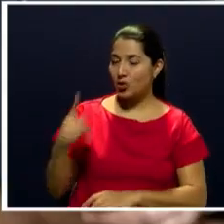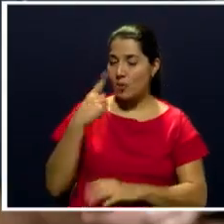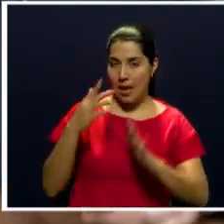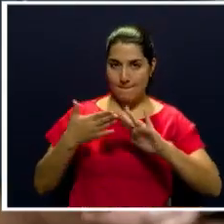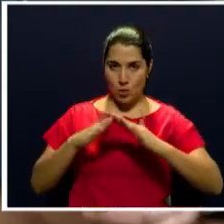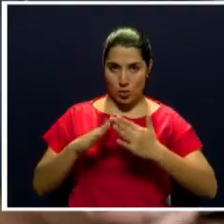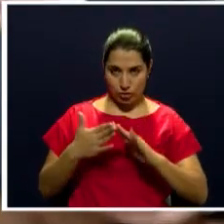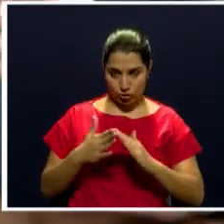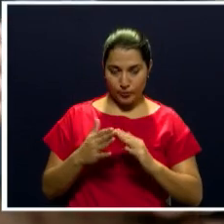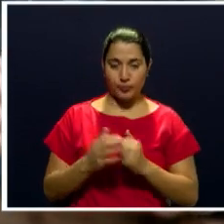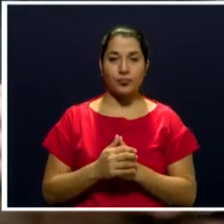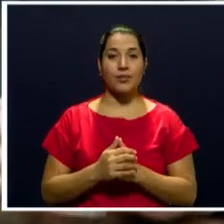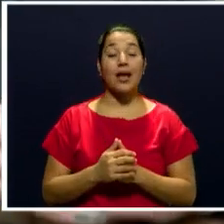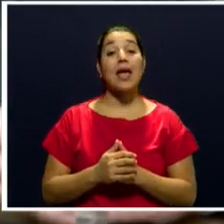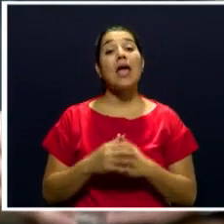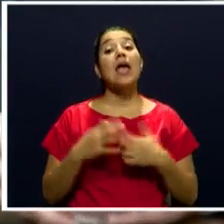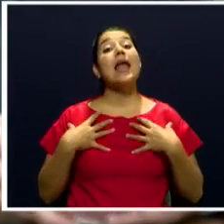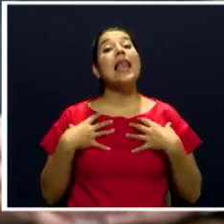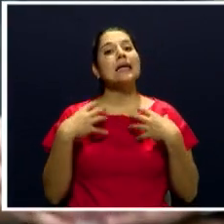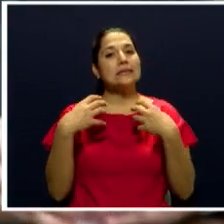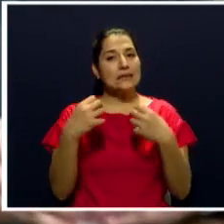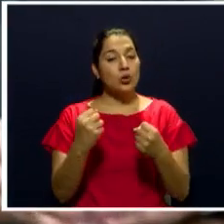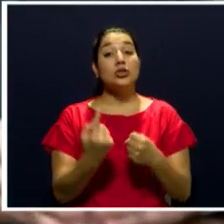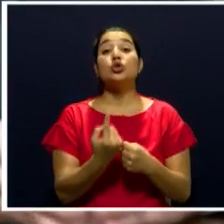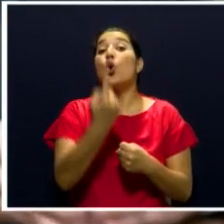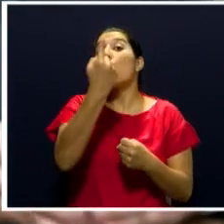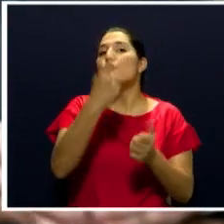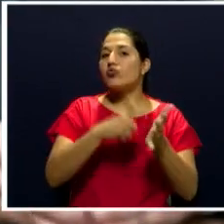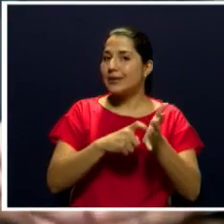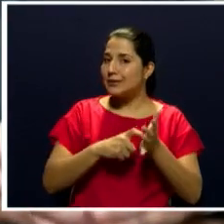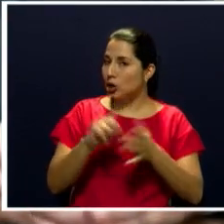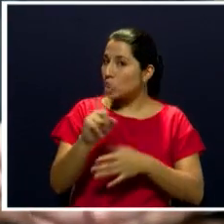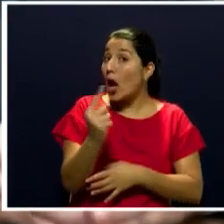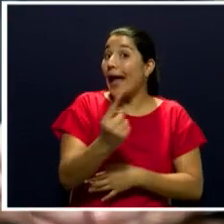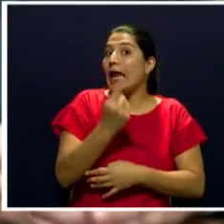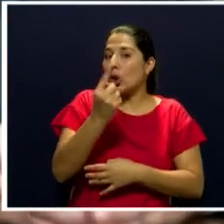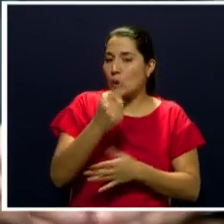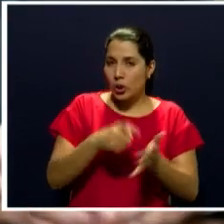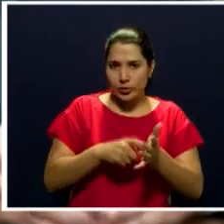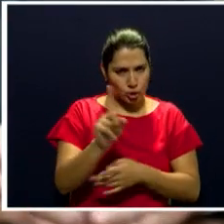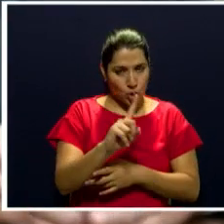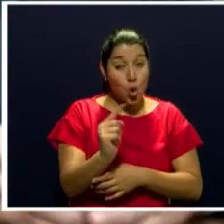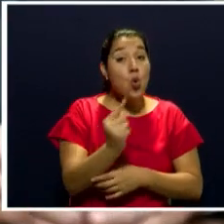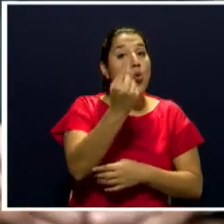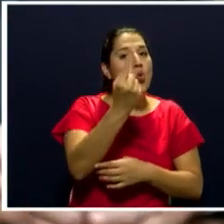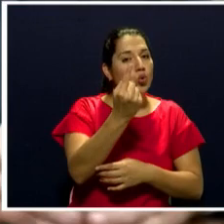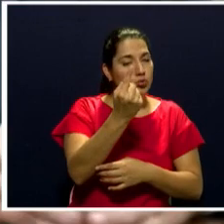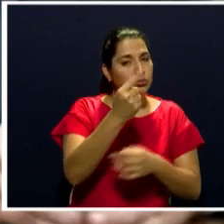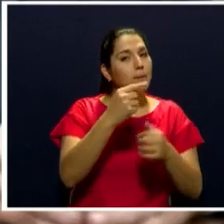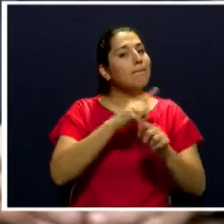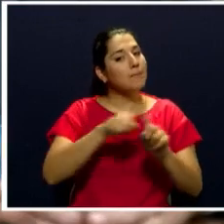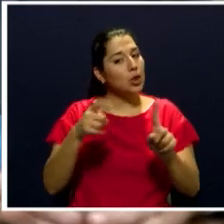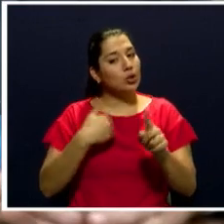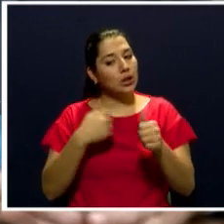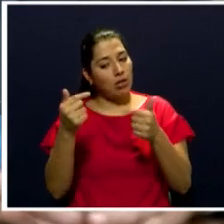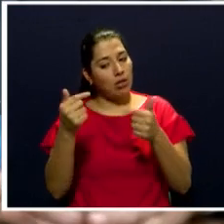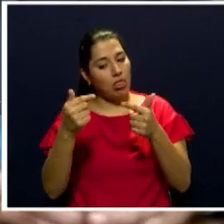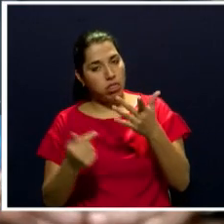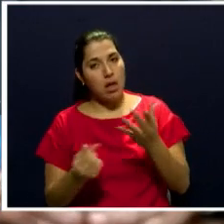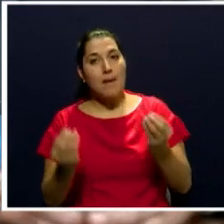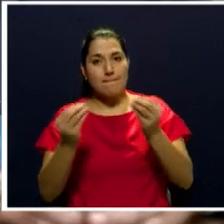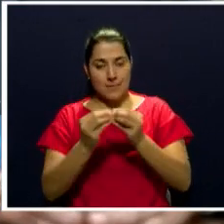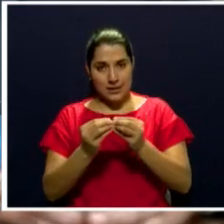salud es uno de los criterios, no es el único criterio que se va a tomar en cuenta, es el criterio que marca la partida para poder analizar